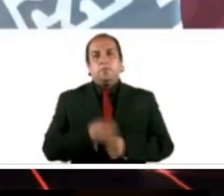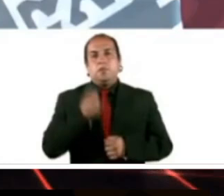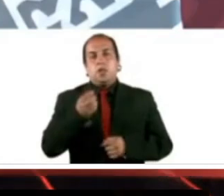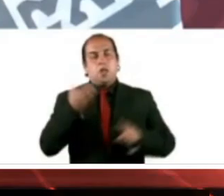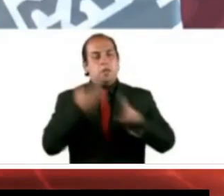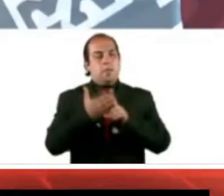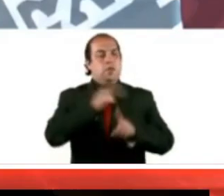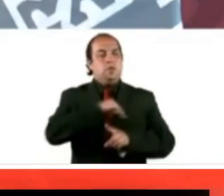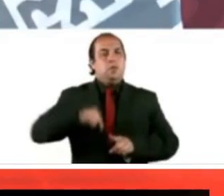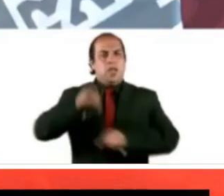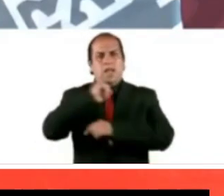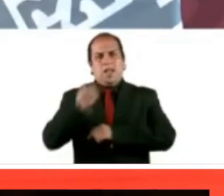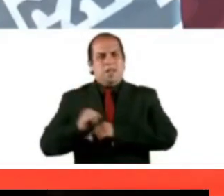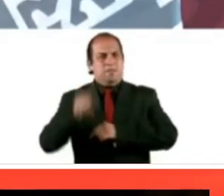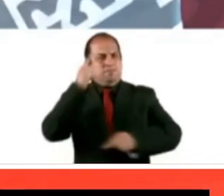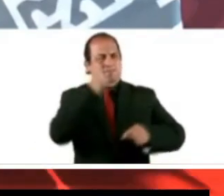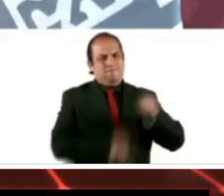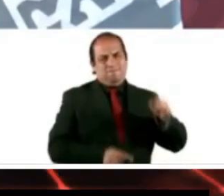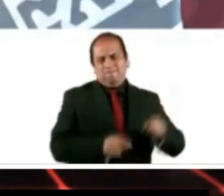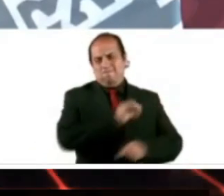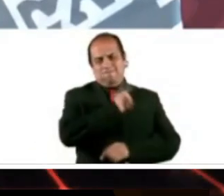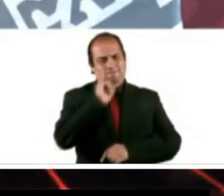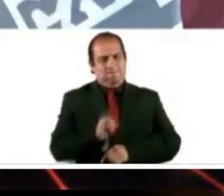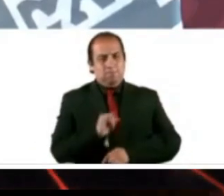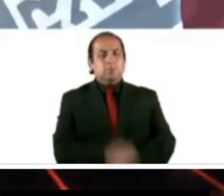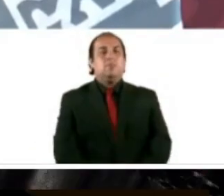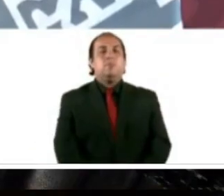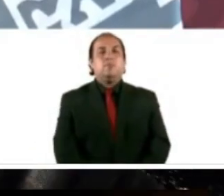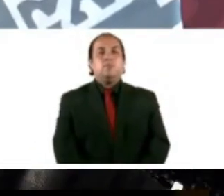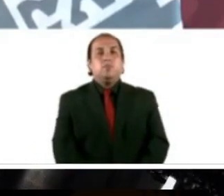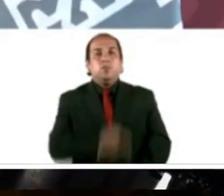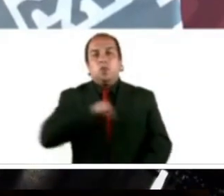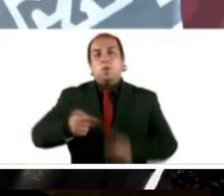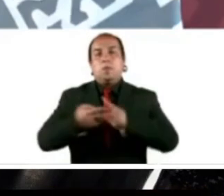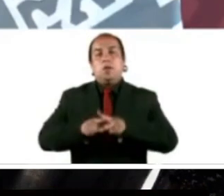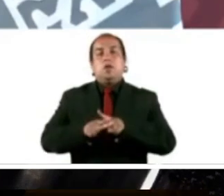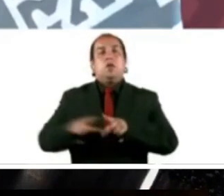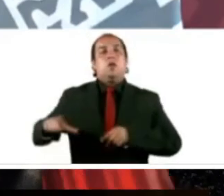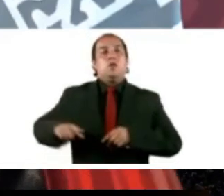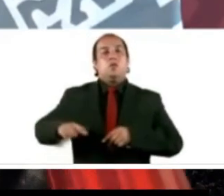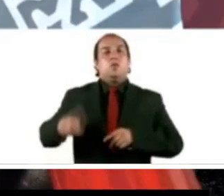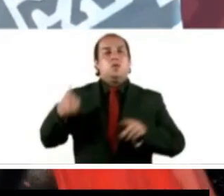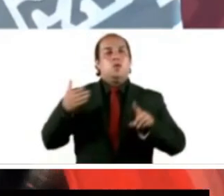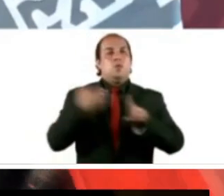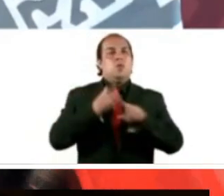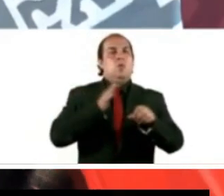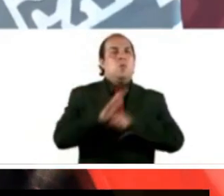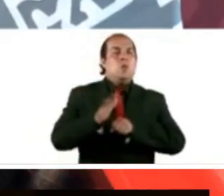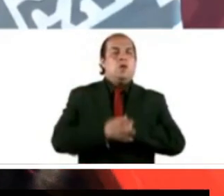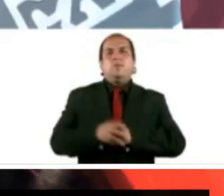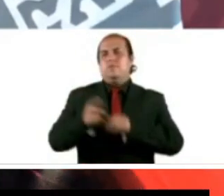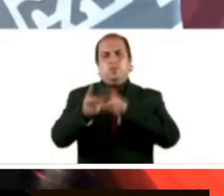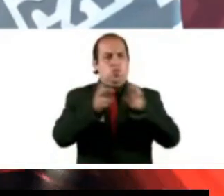jamás vamos a violentar eso. Entramos al gobierno con una máxima que es no robar, no mentir y no traicionar.